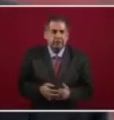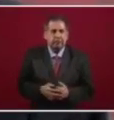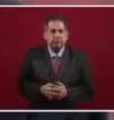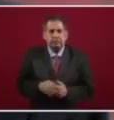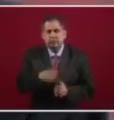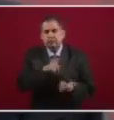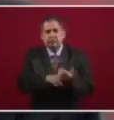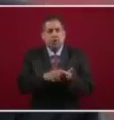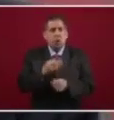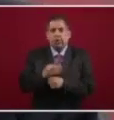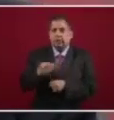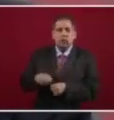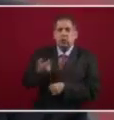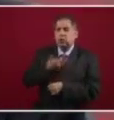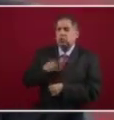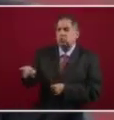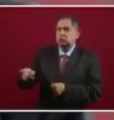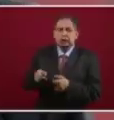pues no les gusta